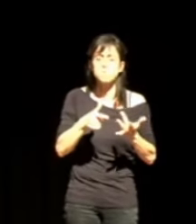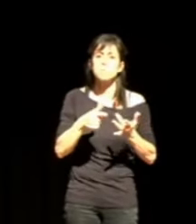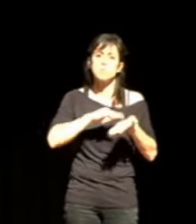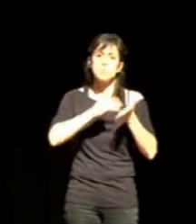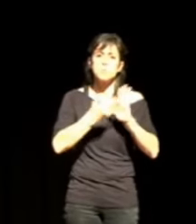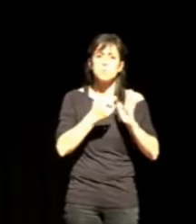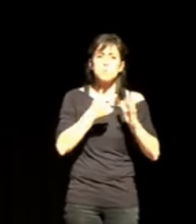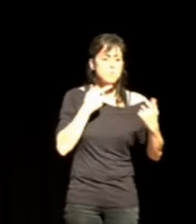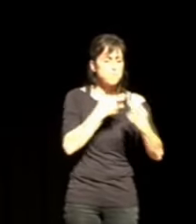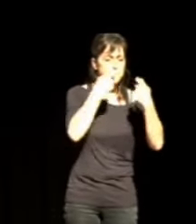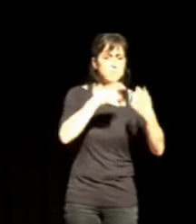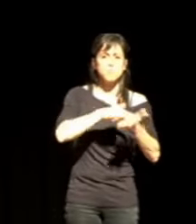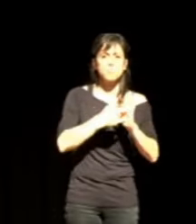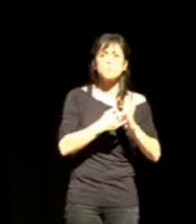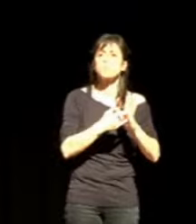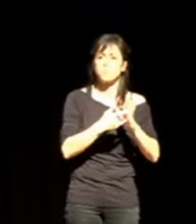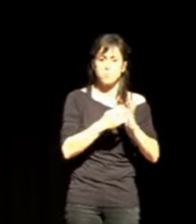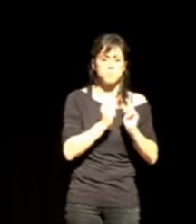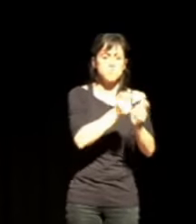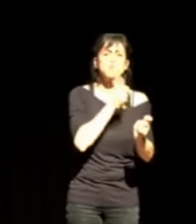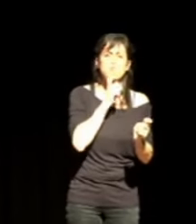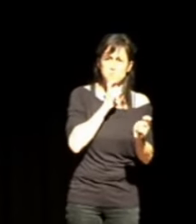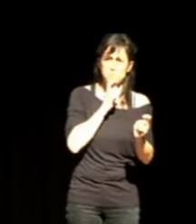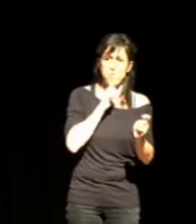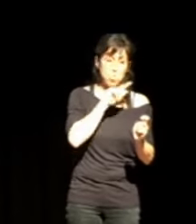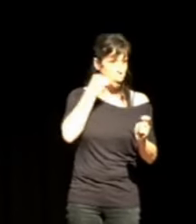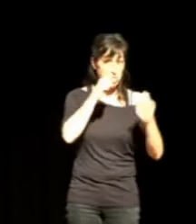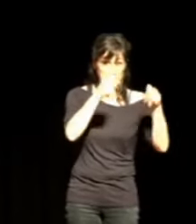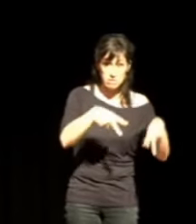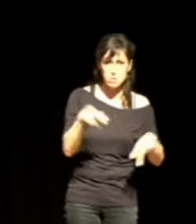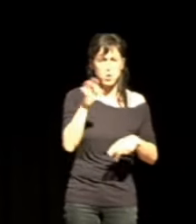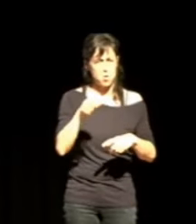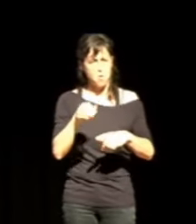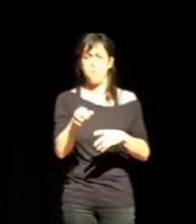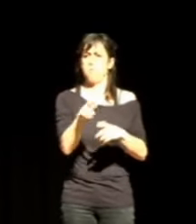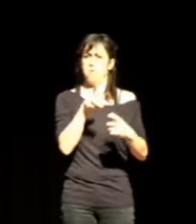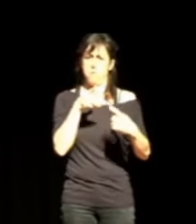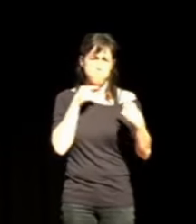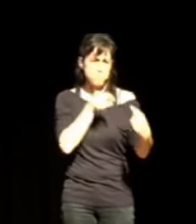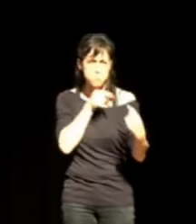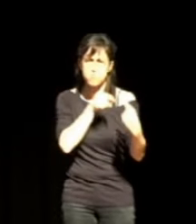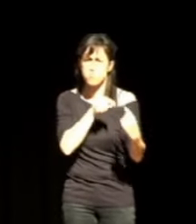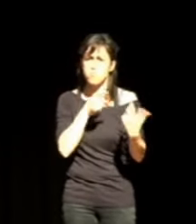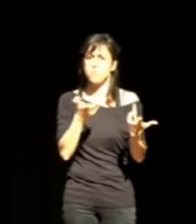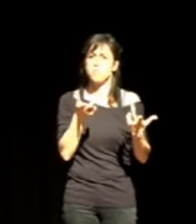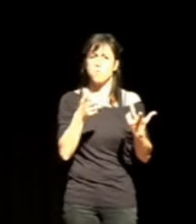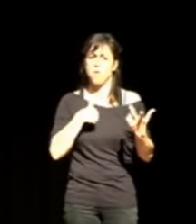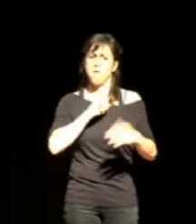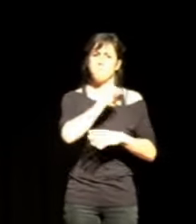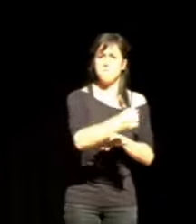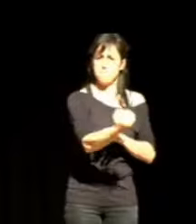por el contrario, nos peleamos, generamos relaciones de dependencia, intentamos dominar?